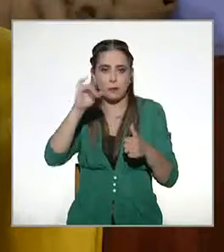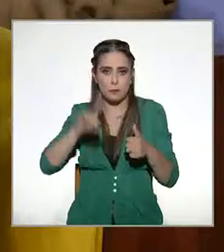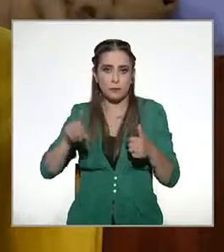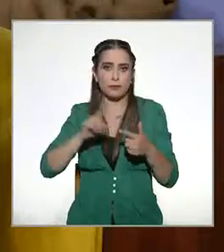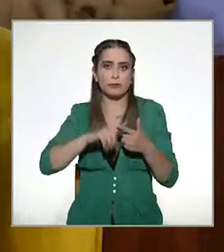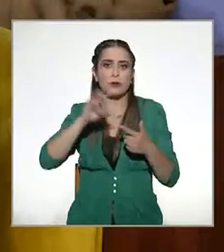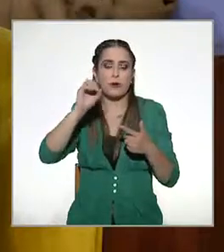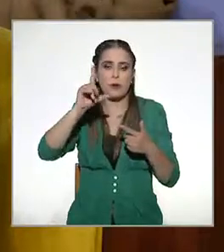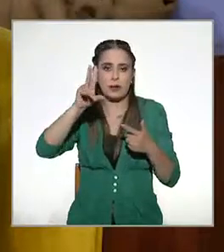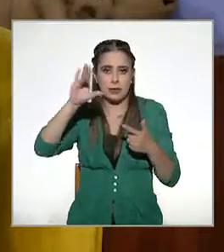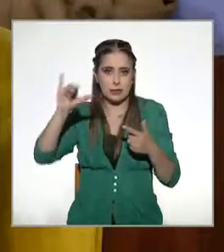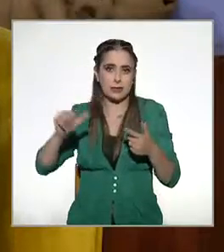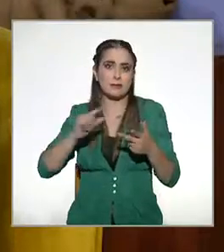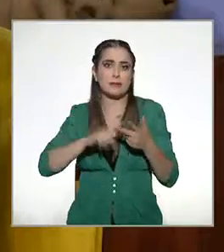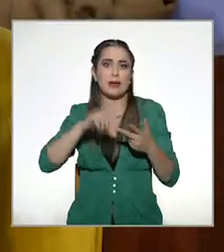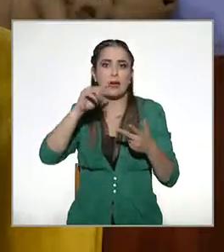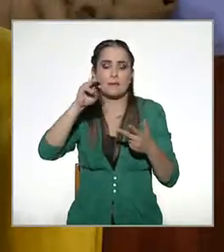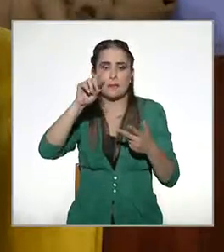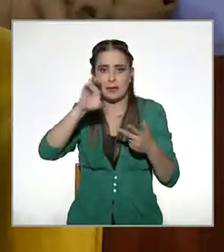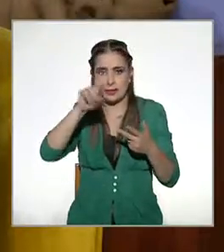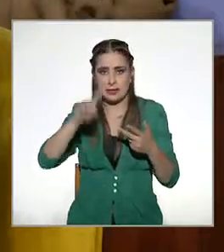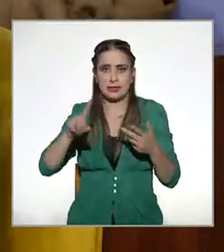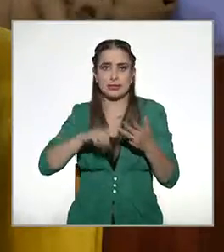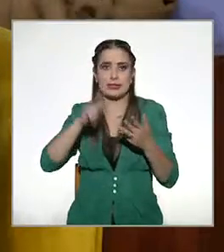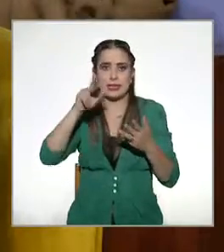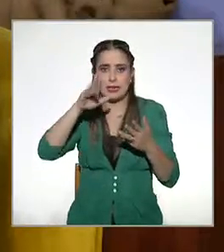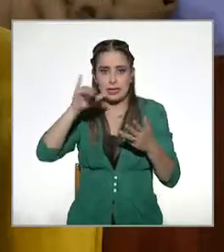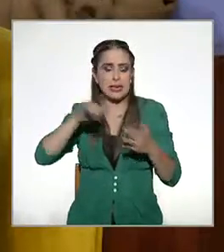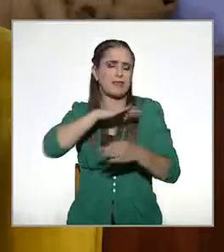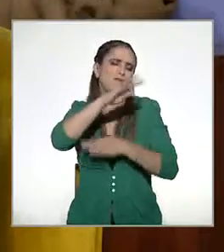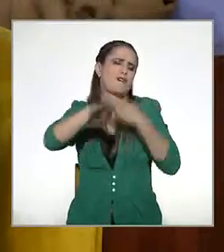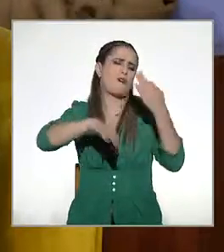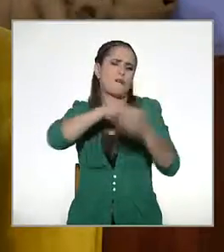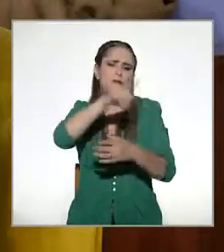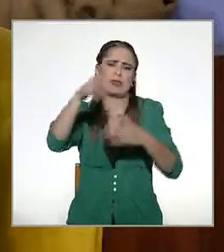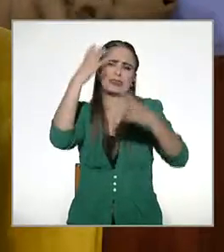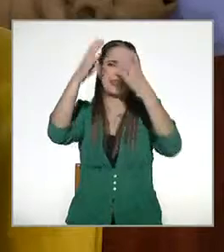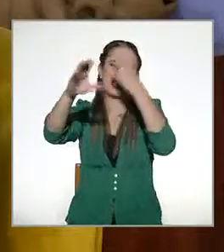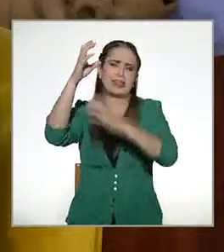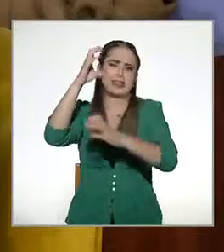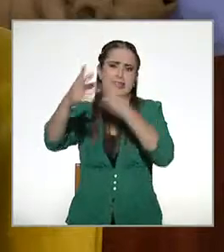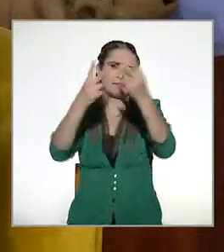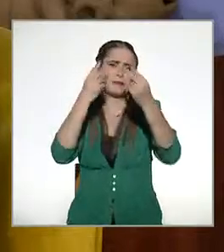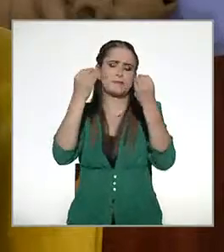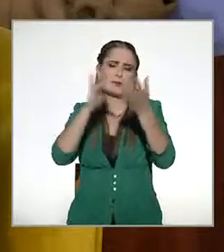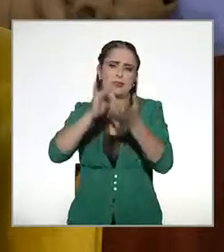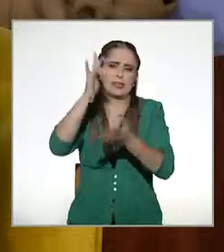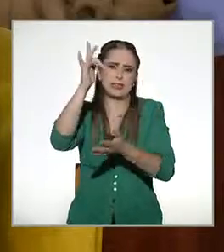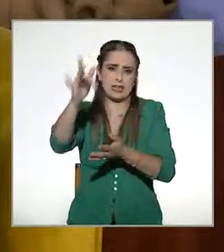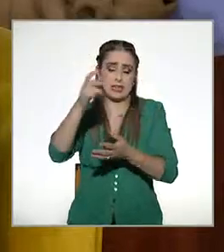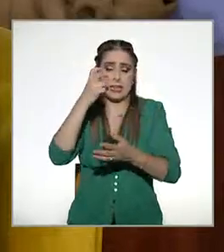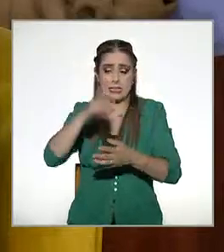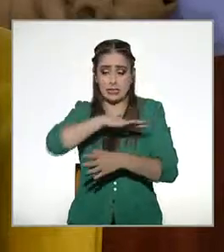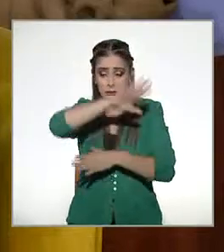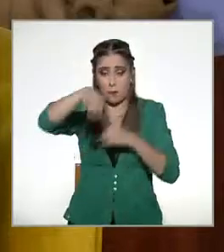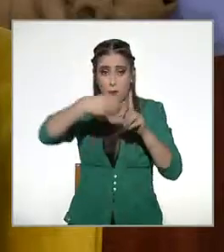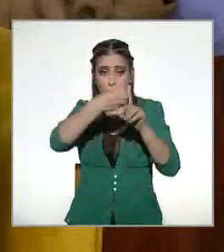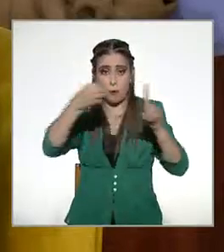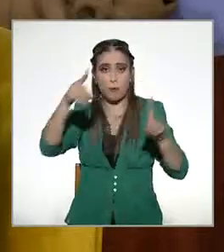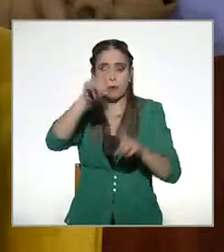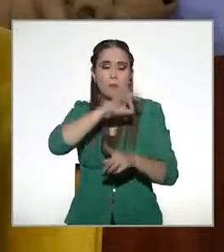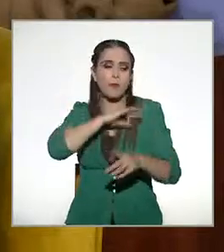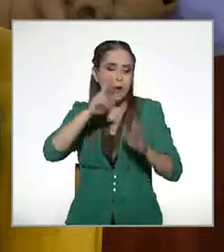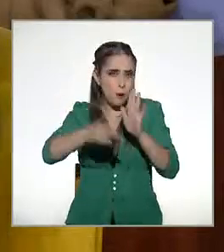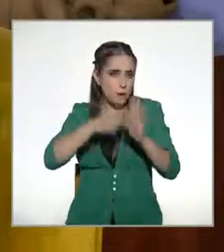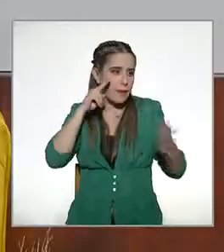Guzmén Olivia Servín José Méndez Kenia González gracias a todos por seguir la transmisión y recuerde que toda la información en el programa completo queda en redes Marisa